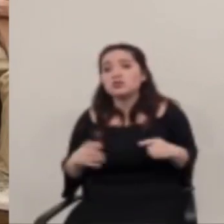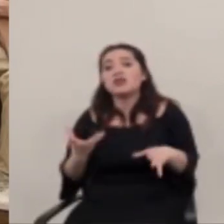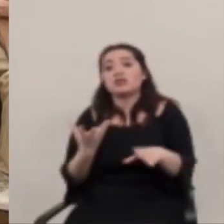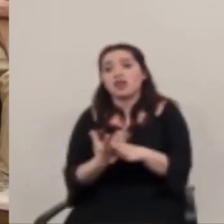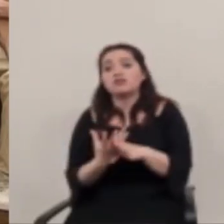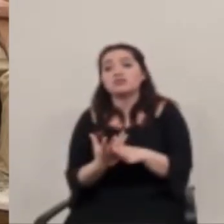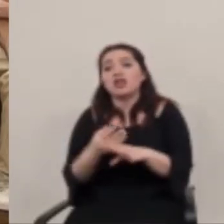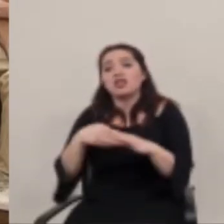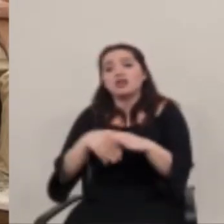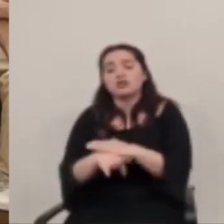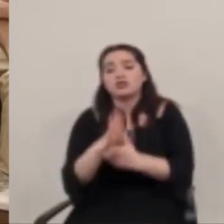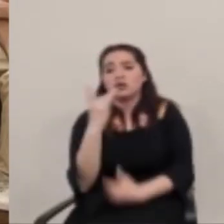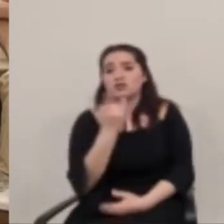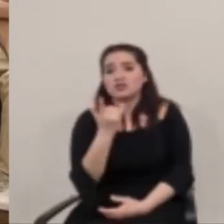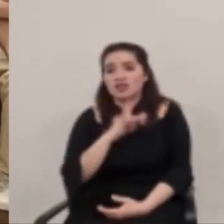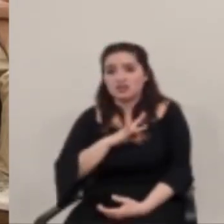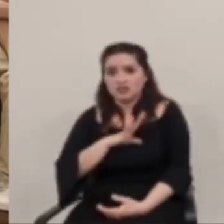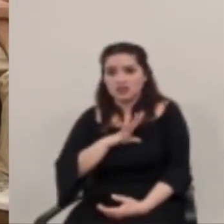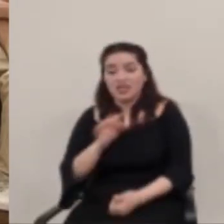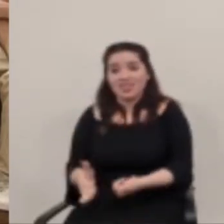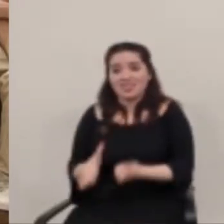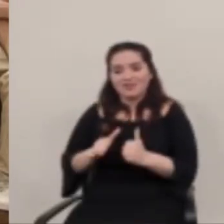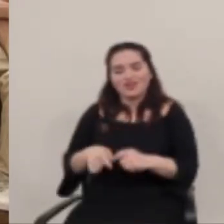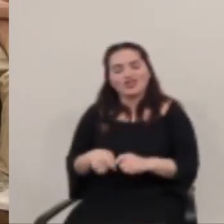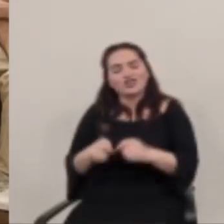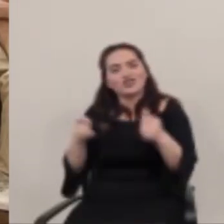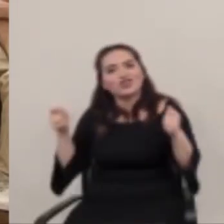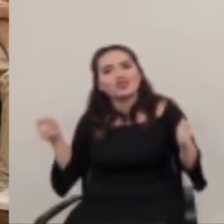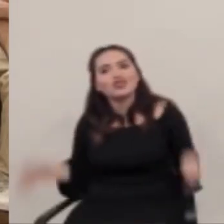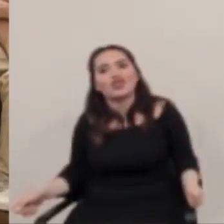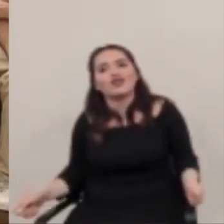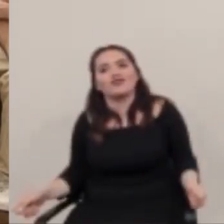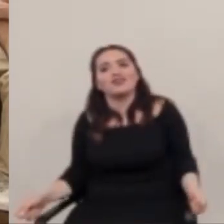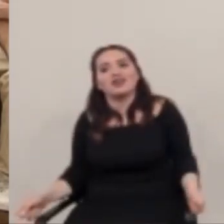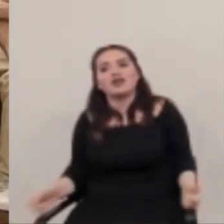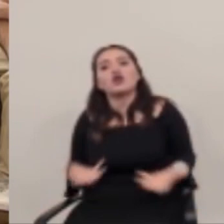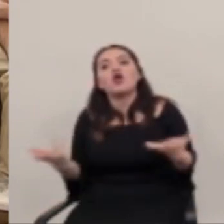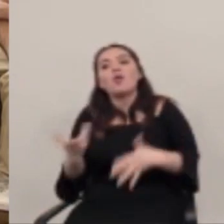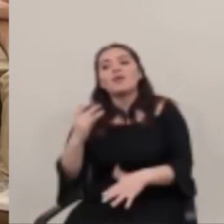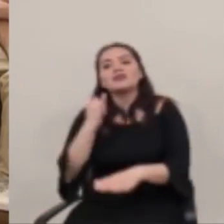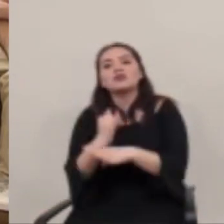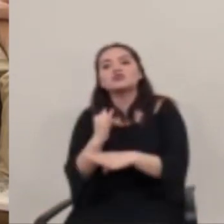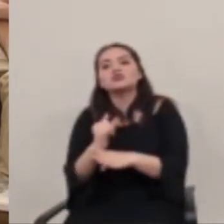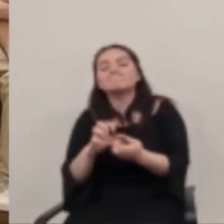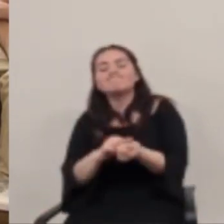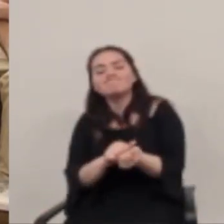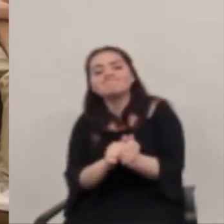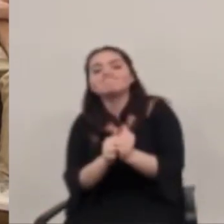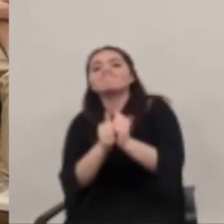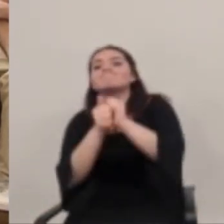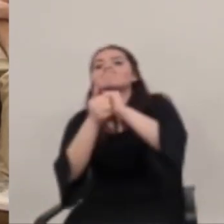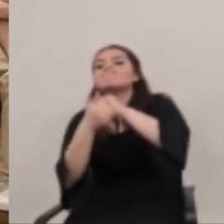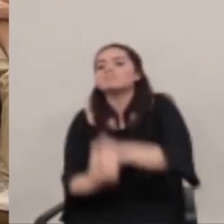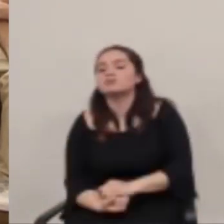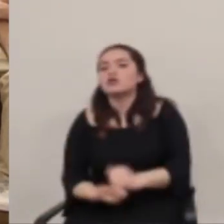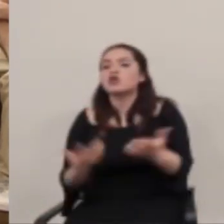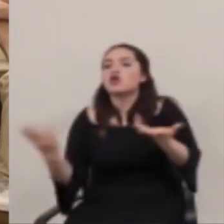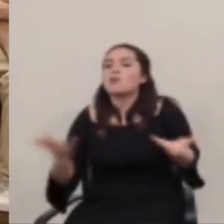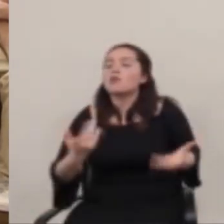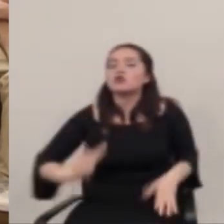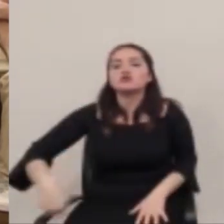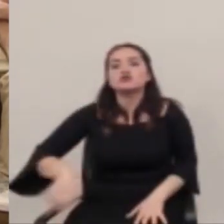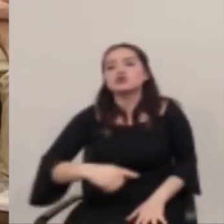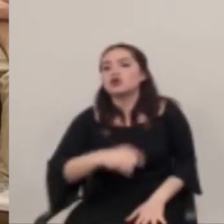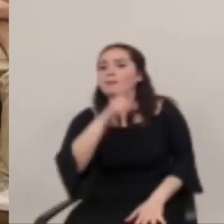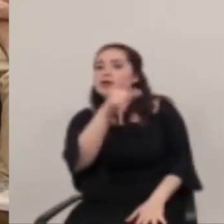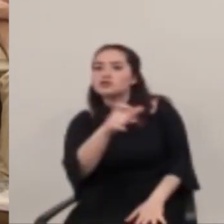Chile. Por eso digo, menciono que el desafío es doble, porque es por una parte cómo la institución se adecua, pero es por otra parte también cómo nosotras, las personas